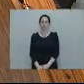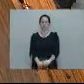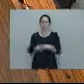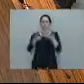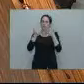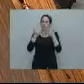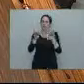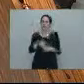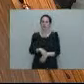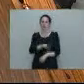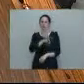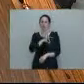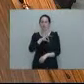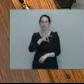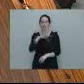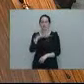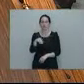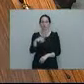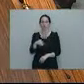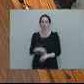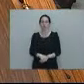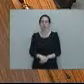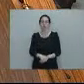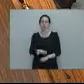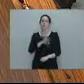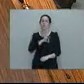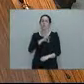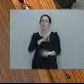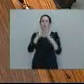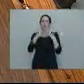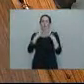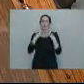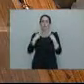Gracias, señor presidente. Señorías,